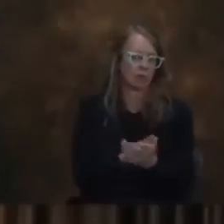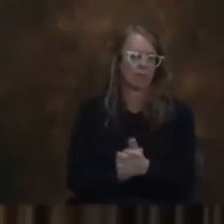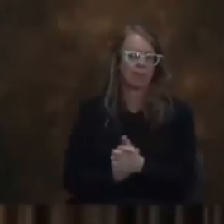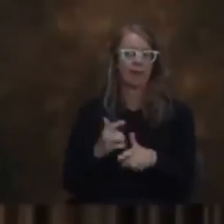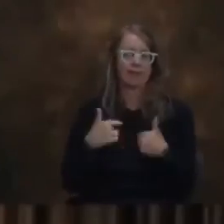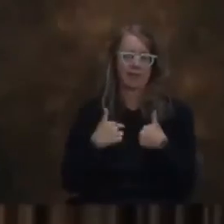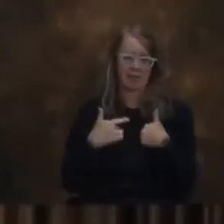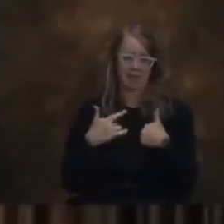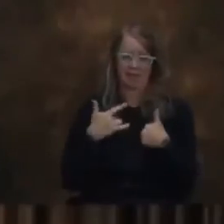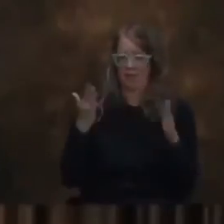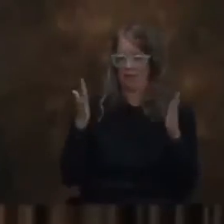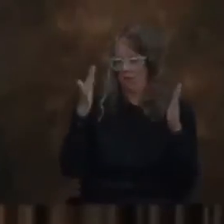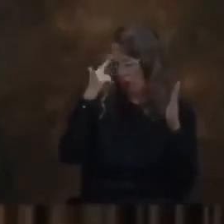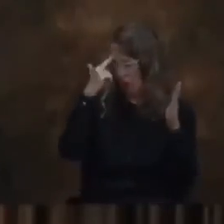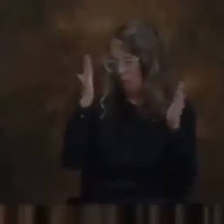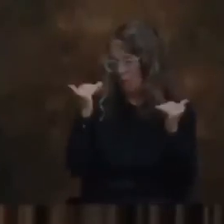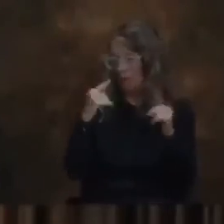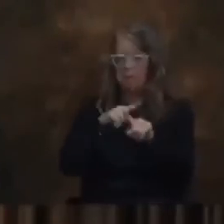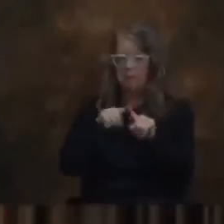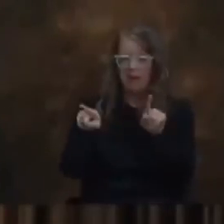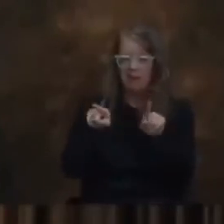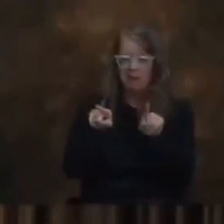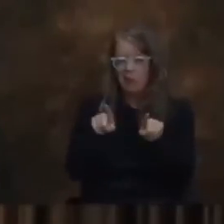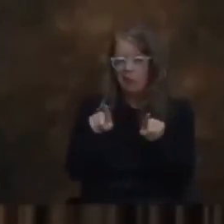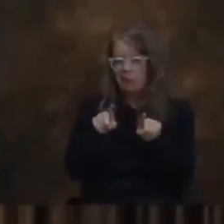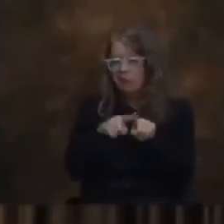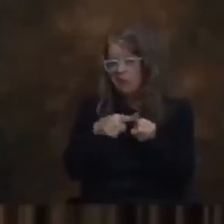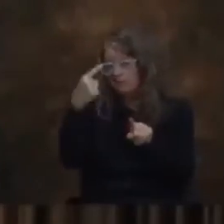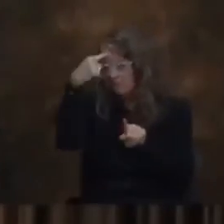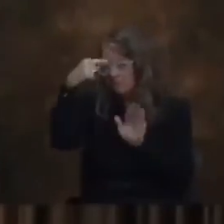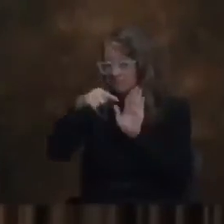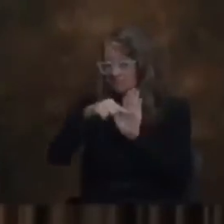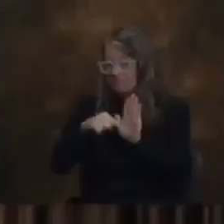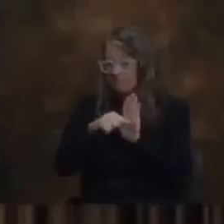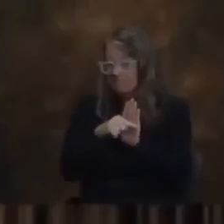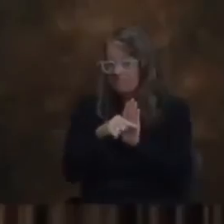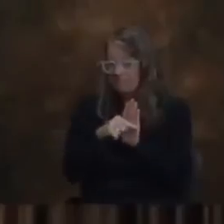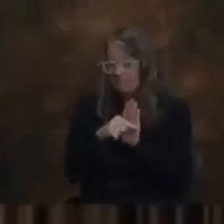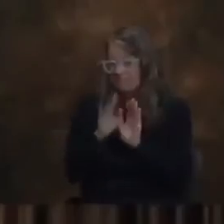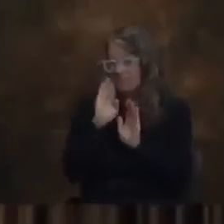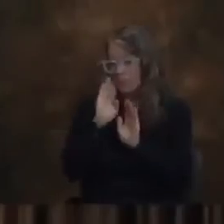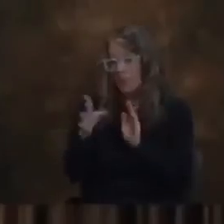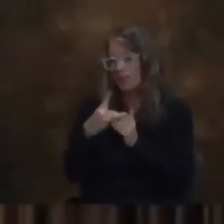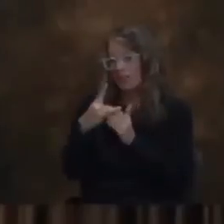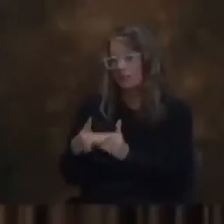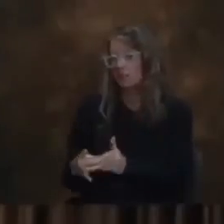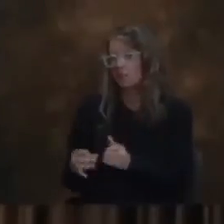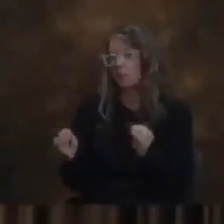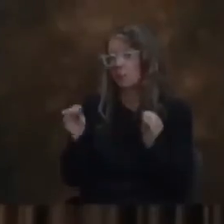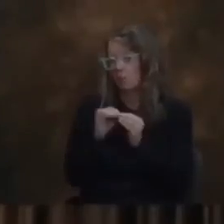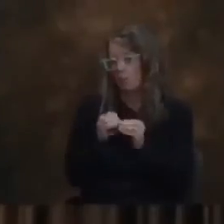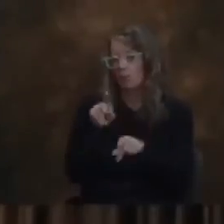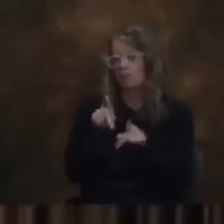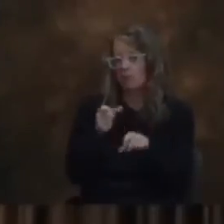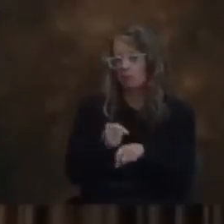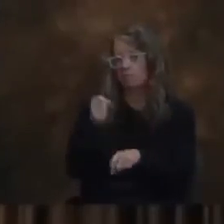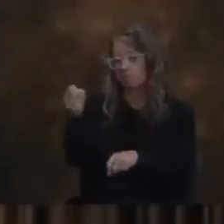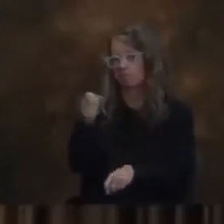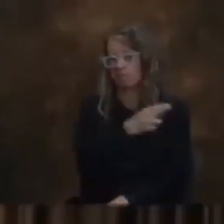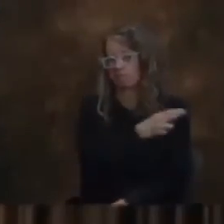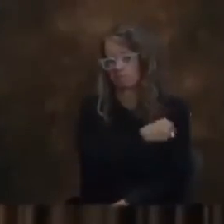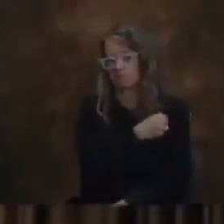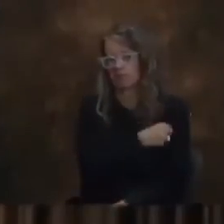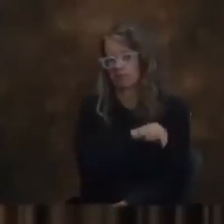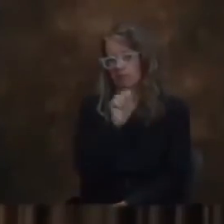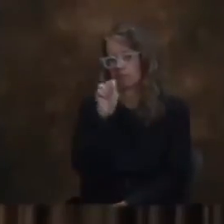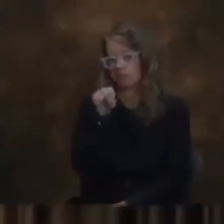espero os optimistic a mente no ver un número muy alto de hospitalizaciones pero espero que veremos